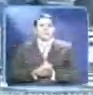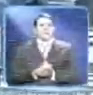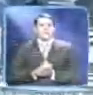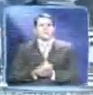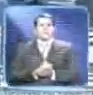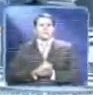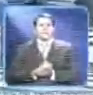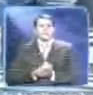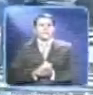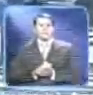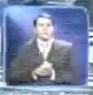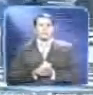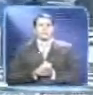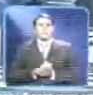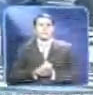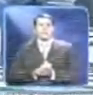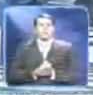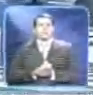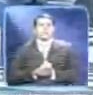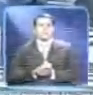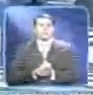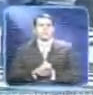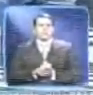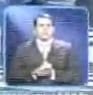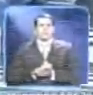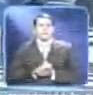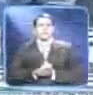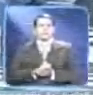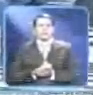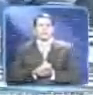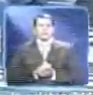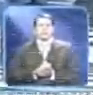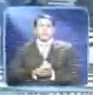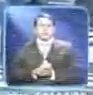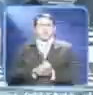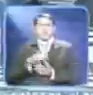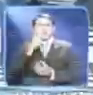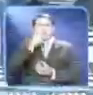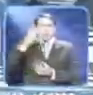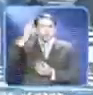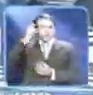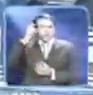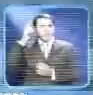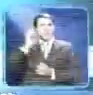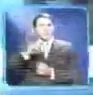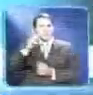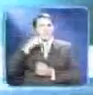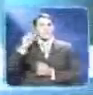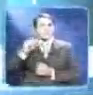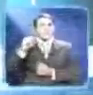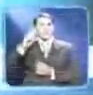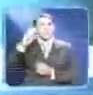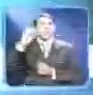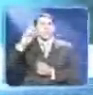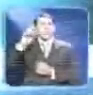Señor Douglas, lo escuchamos. Está al aire en El Observador. ¿Podría comentarnos la situación? Buenos días. Sí, efectivamente.